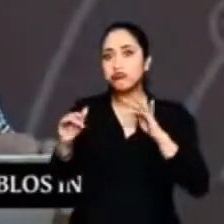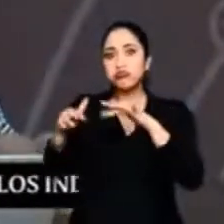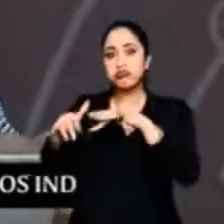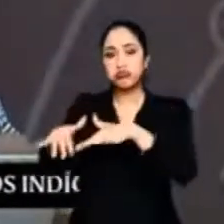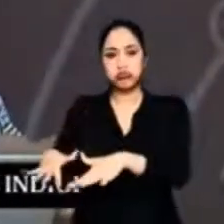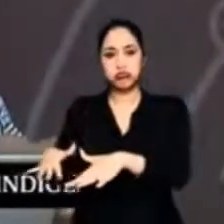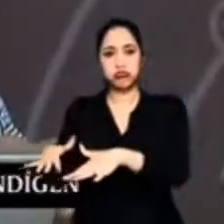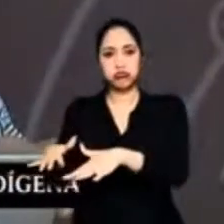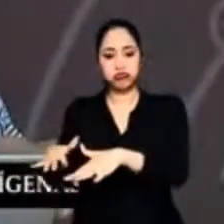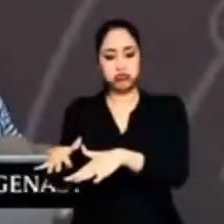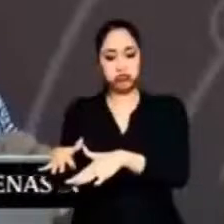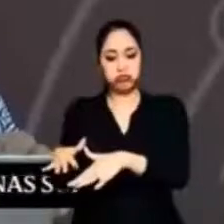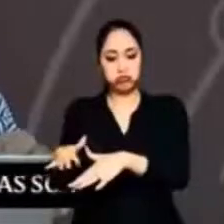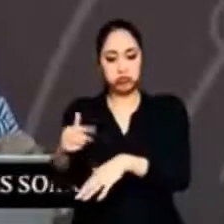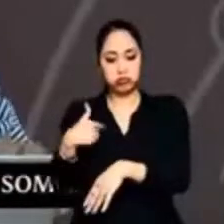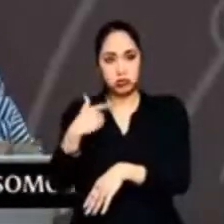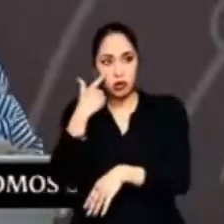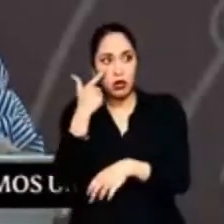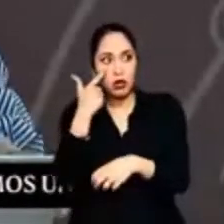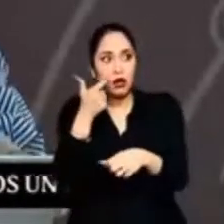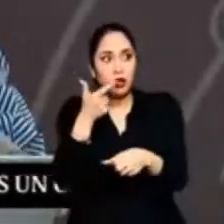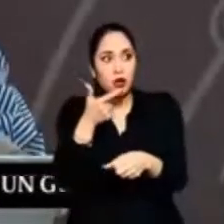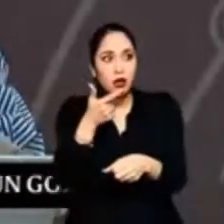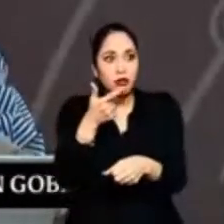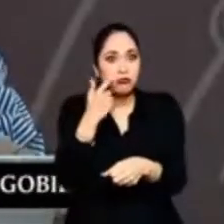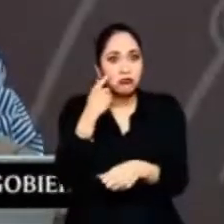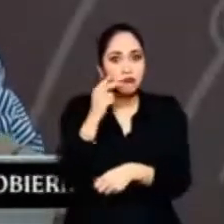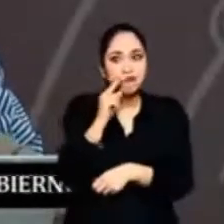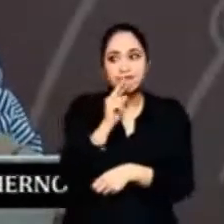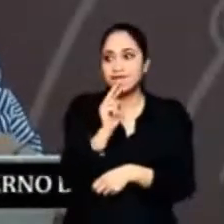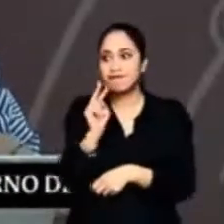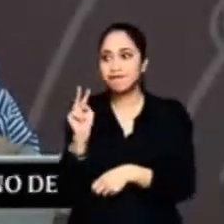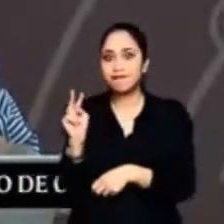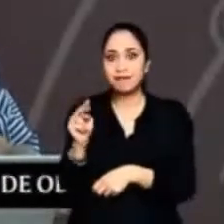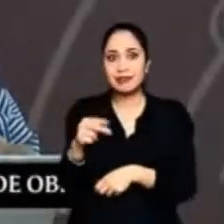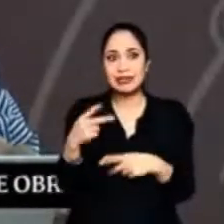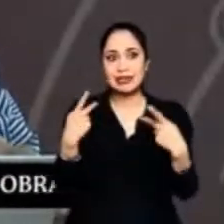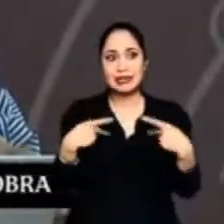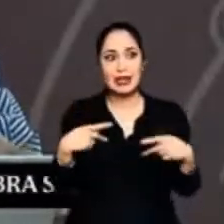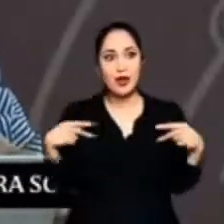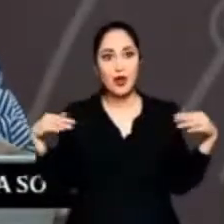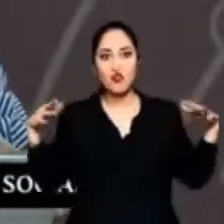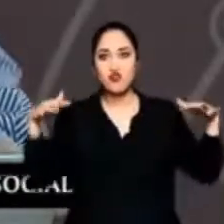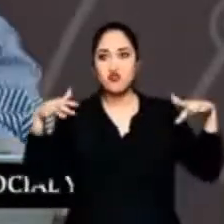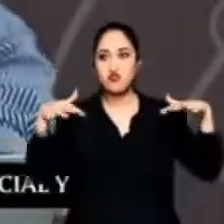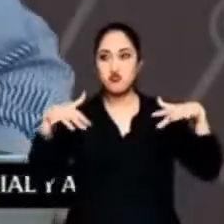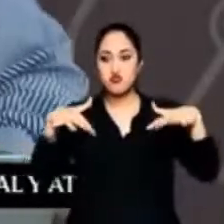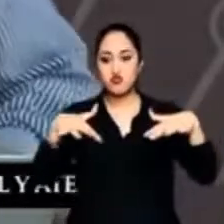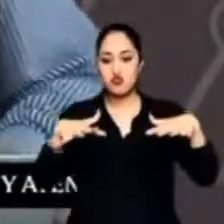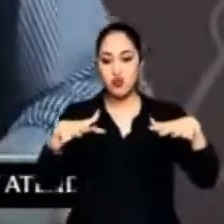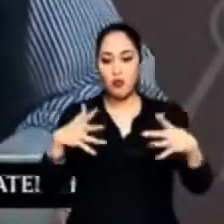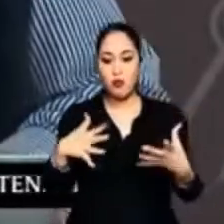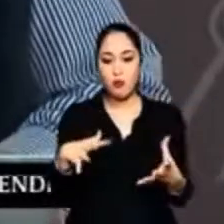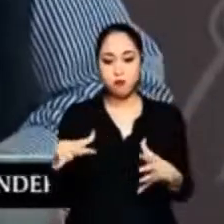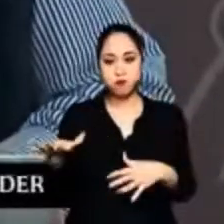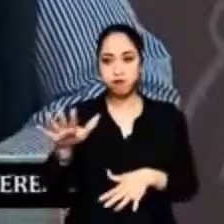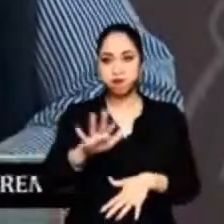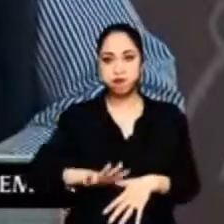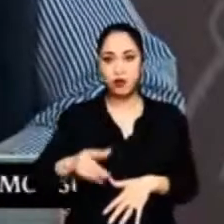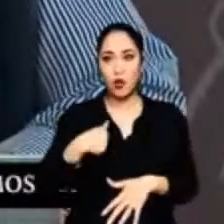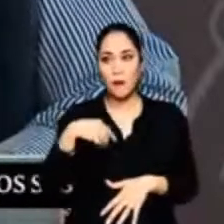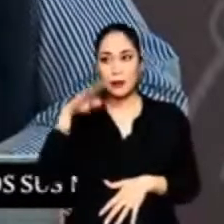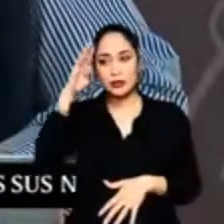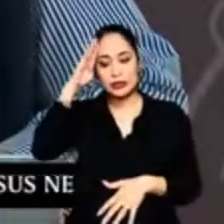Y cuando yo veía el tumulto y a los agoreros del mal, dije yo, no, pues me van a matar,